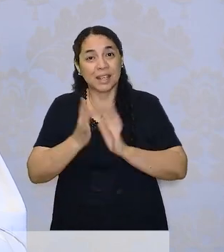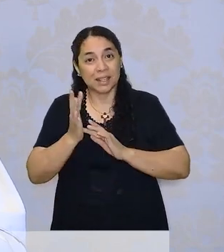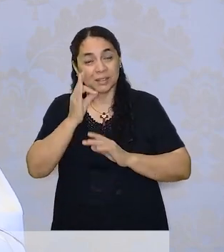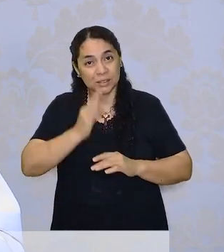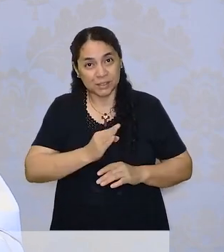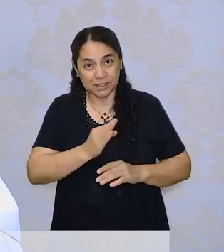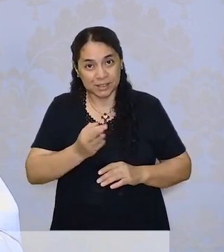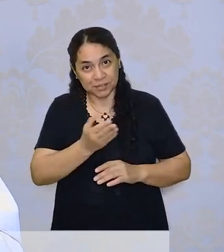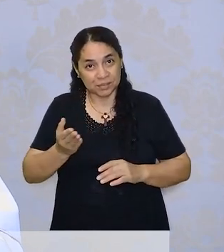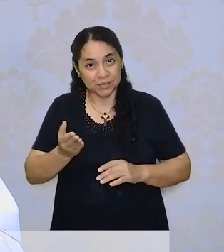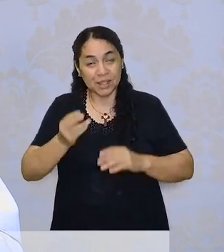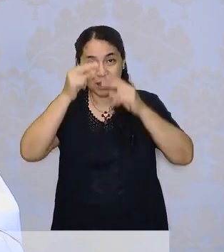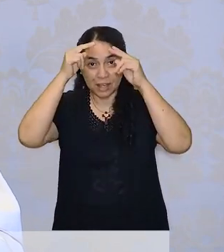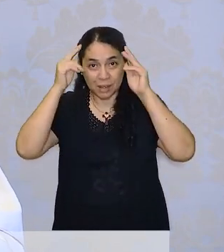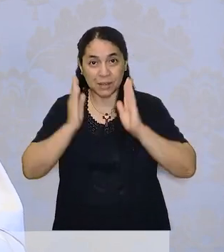y sanarlo.